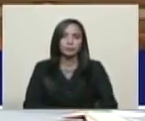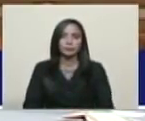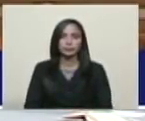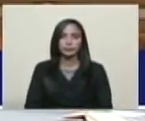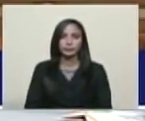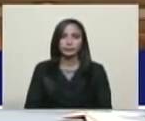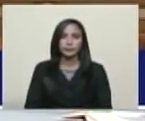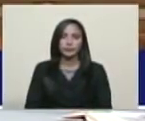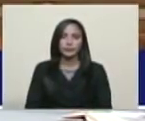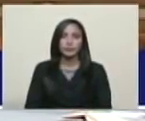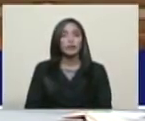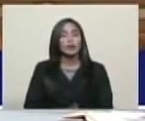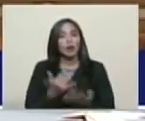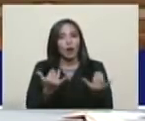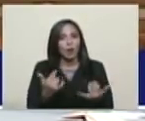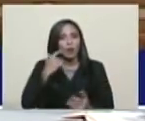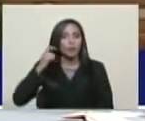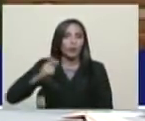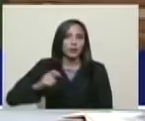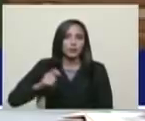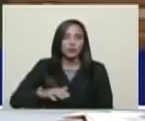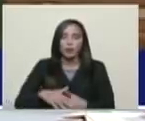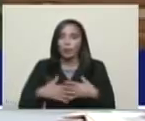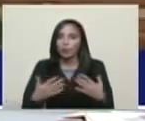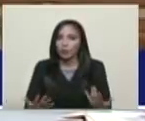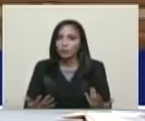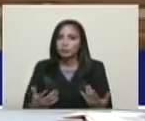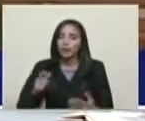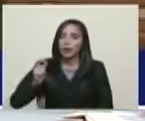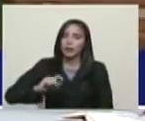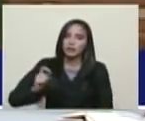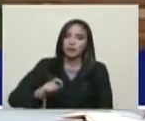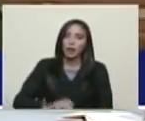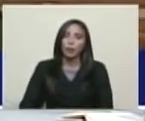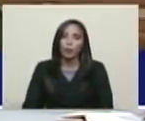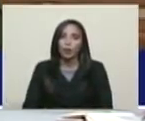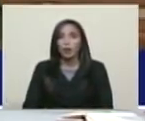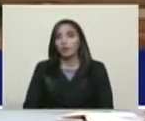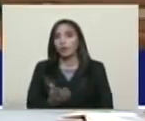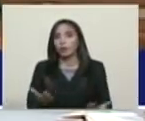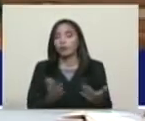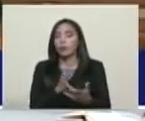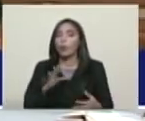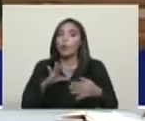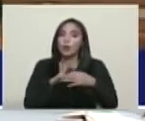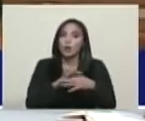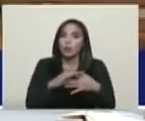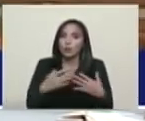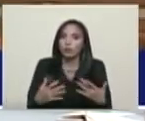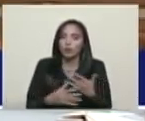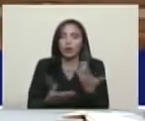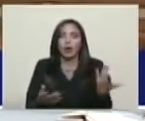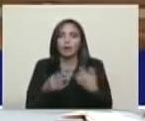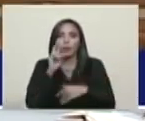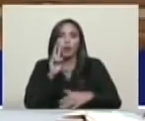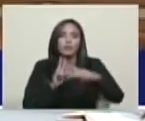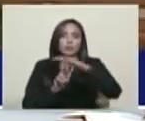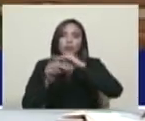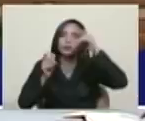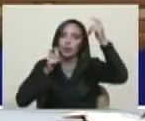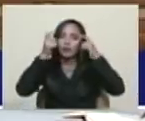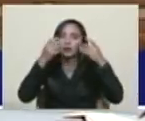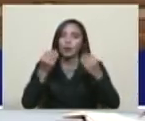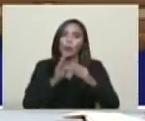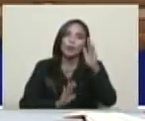por necesidad nacional, la necesidad nacional se ha unido a la visión chavista del